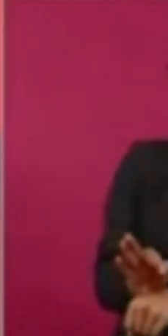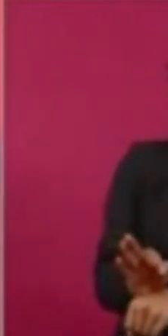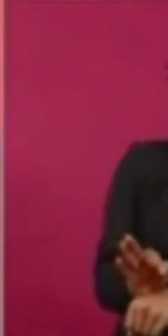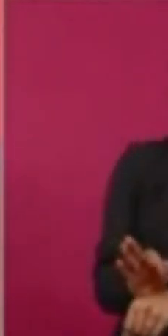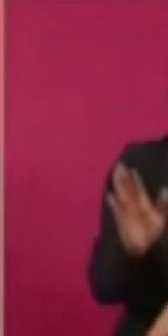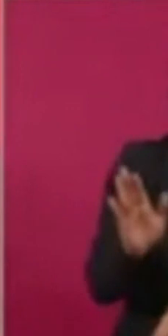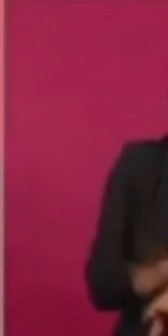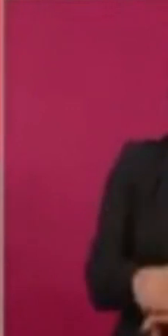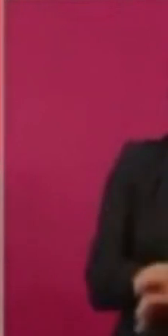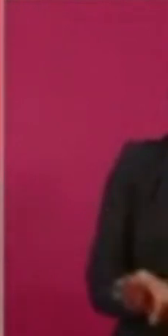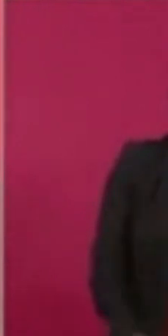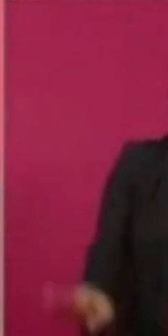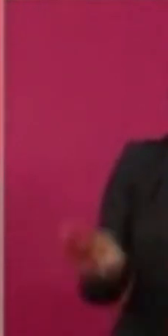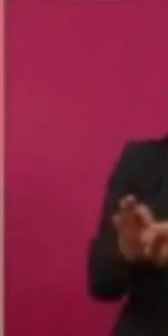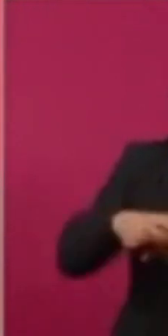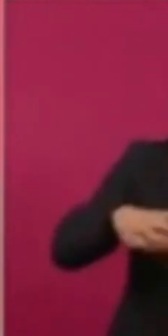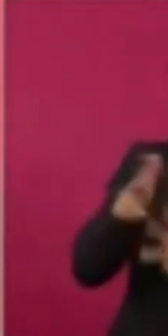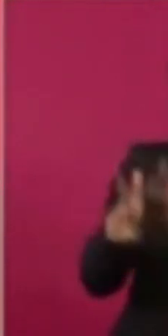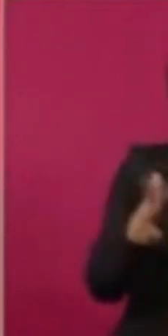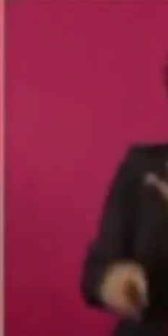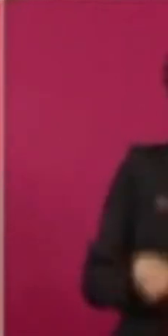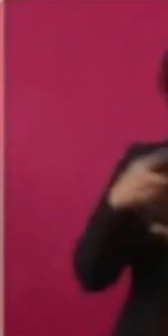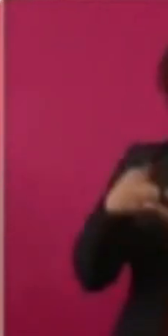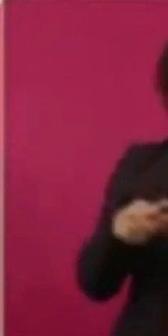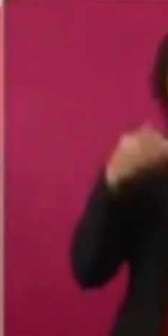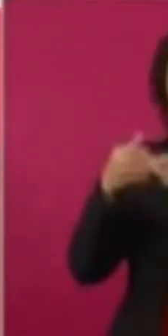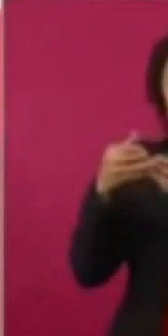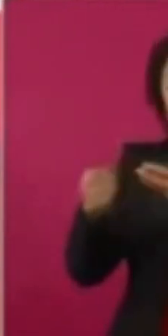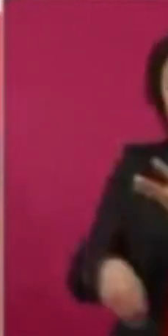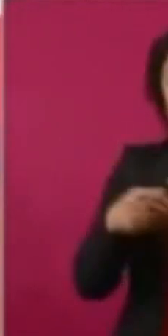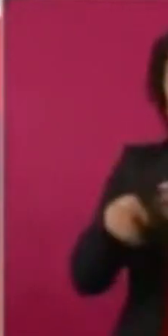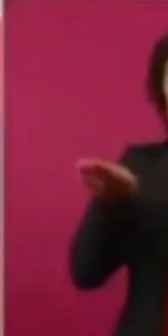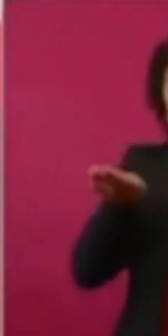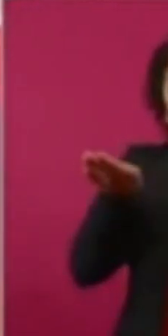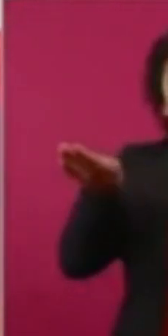ferrocarriles, los puertos, aeropuertos, en